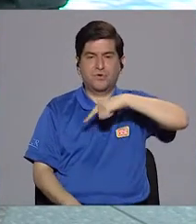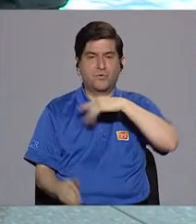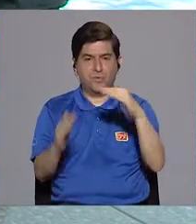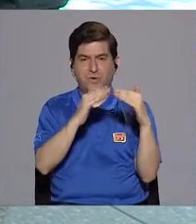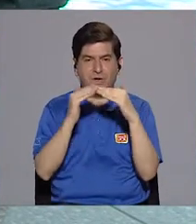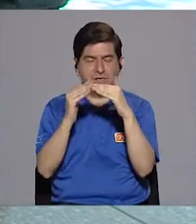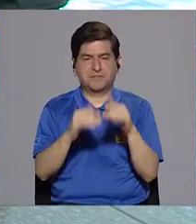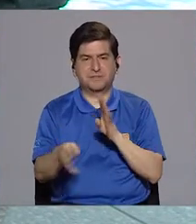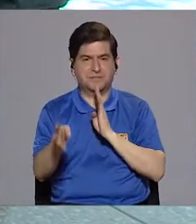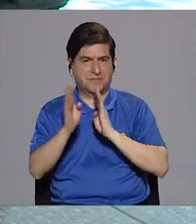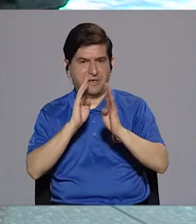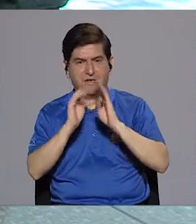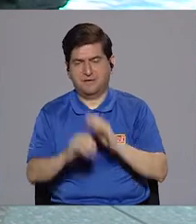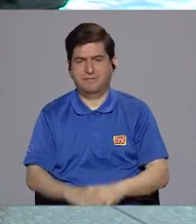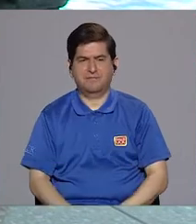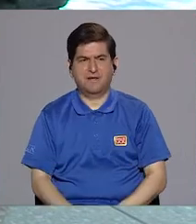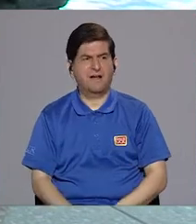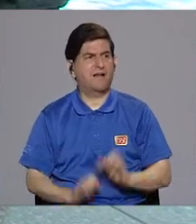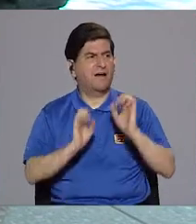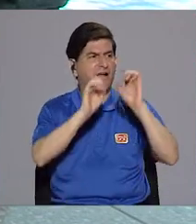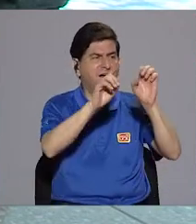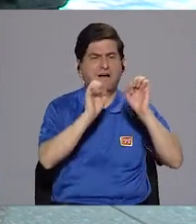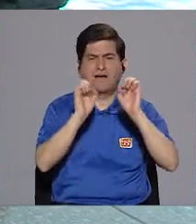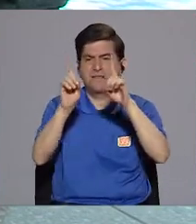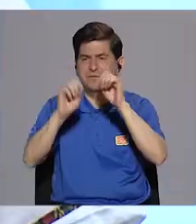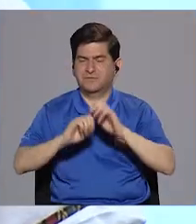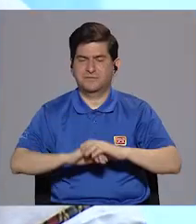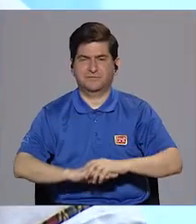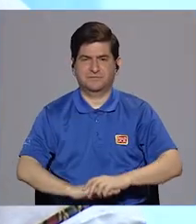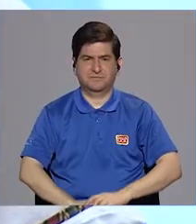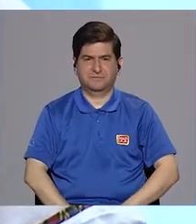siempre hablamos, nos ponemos la boca llena de educación.